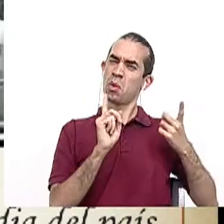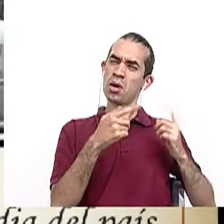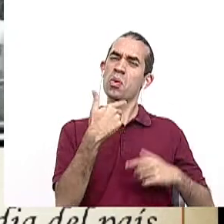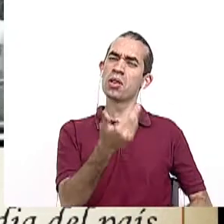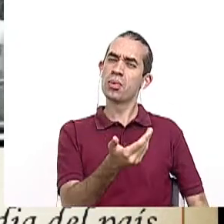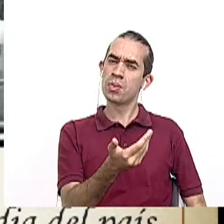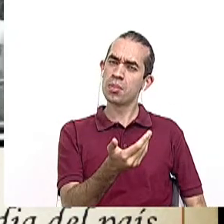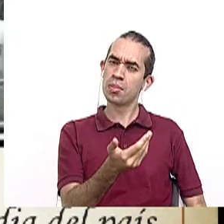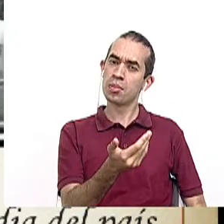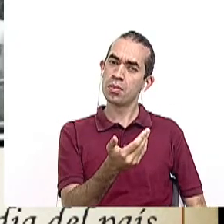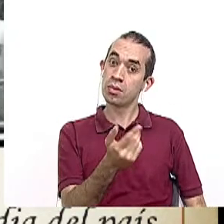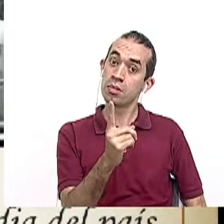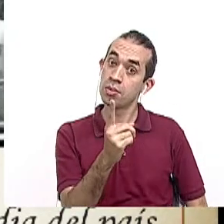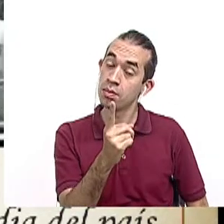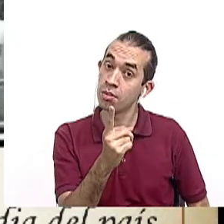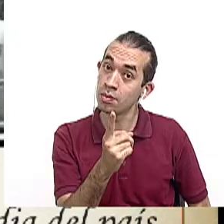fue?